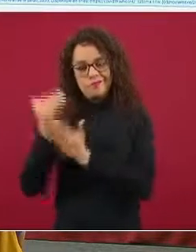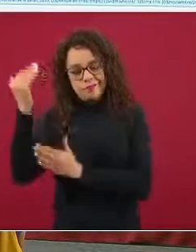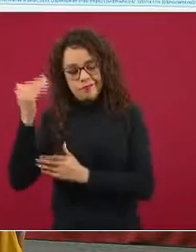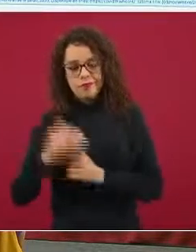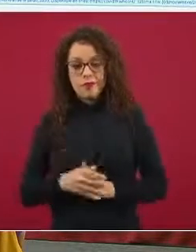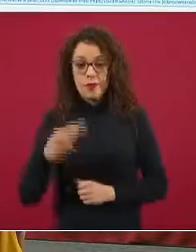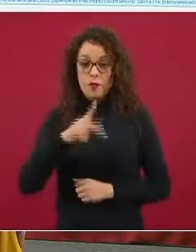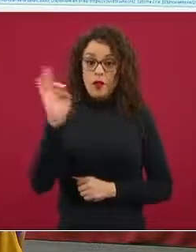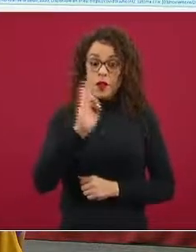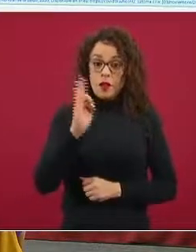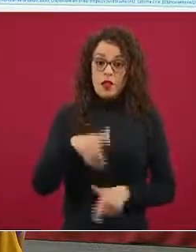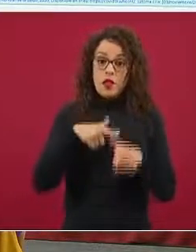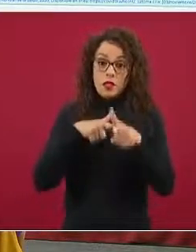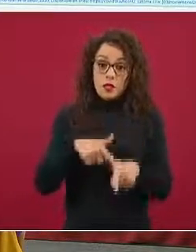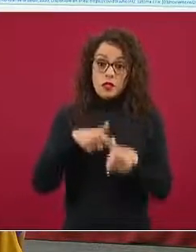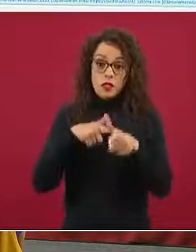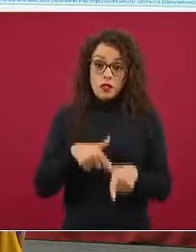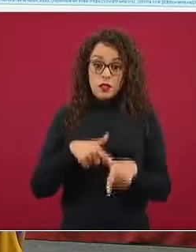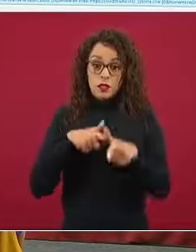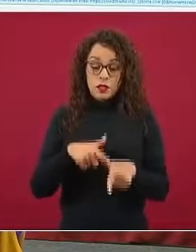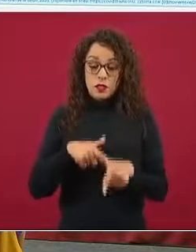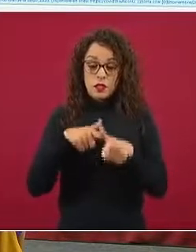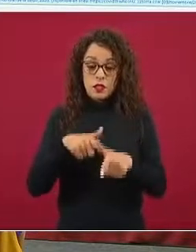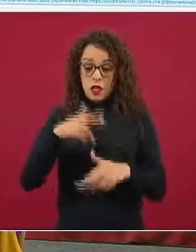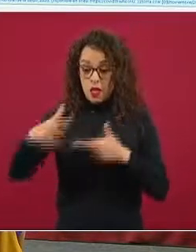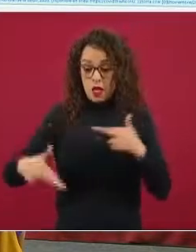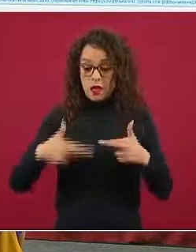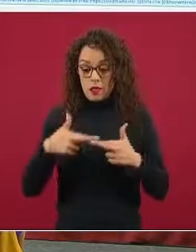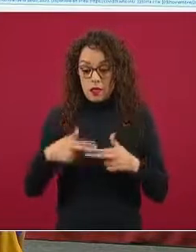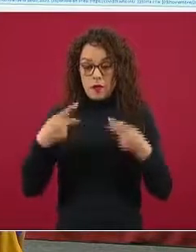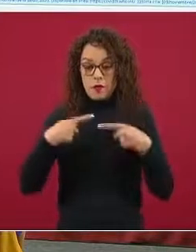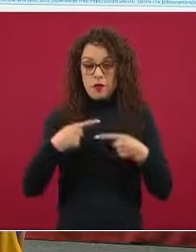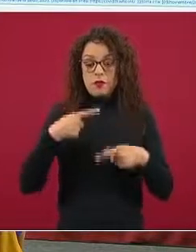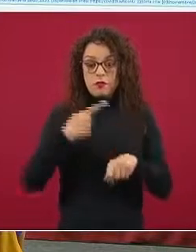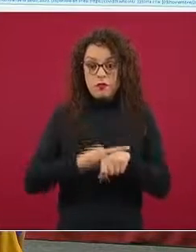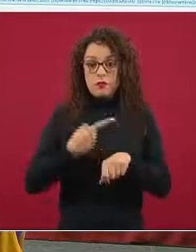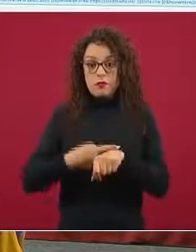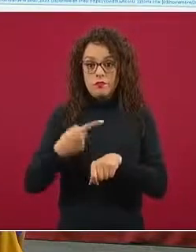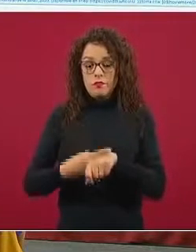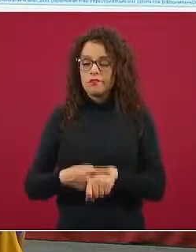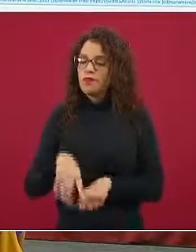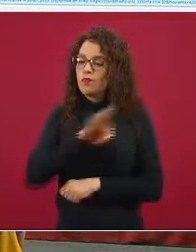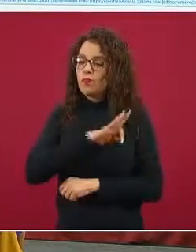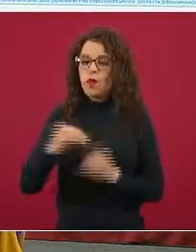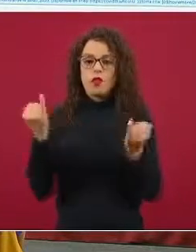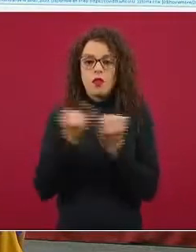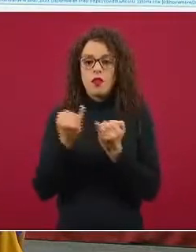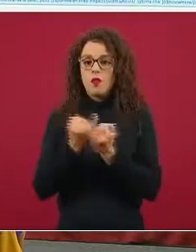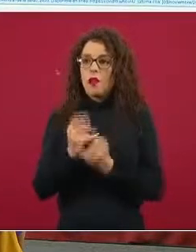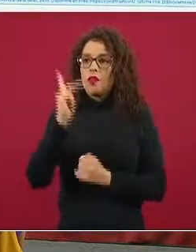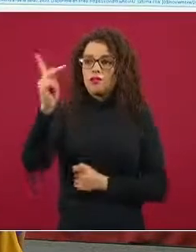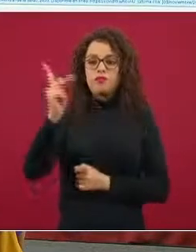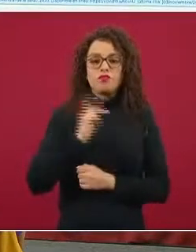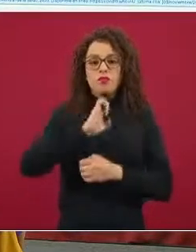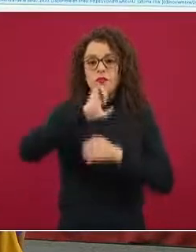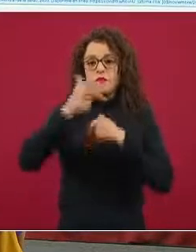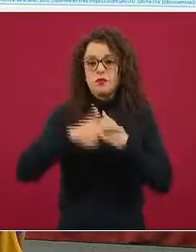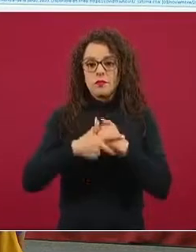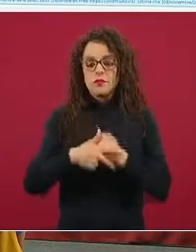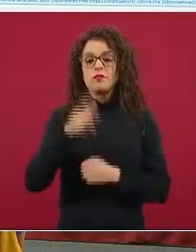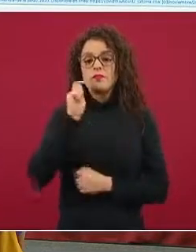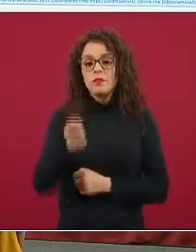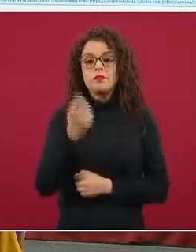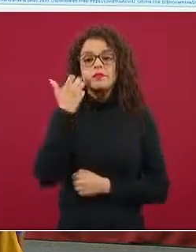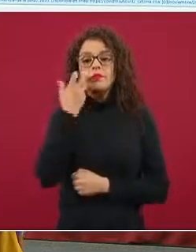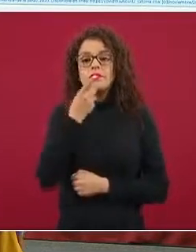casos continúan incrementándose en la región, podemos esperar un efecto similar al de Europa, es decir, que también las defunciones empiecen a incrementarse